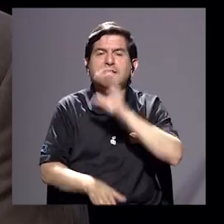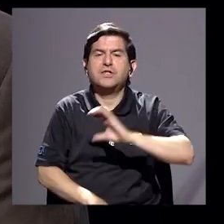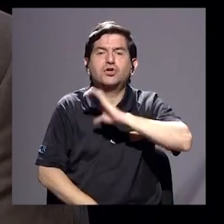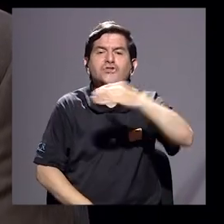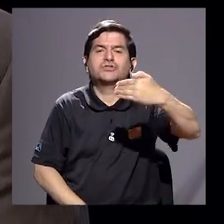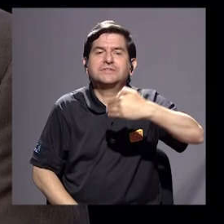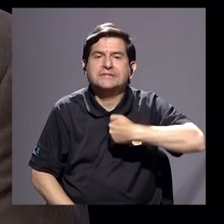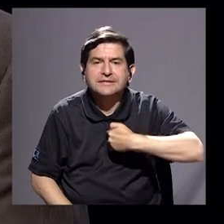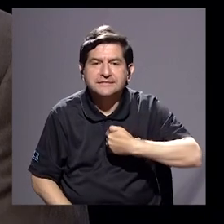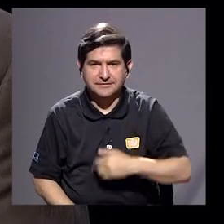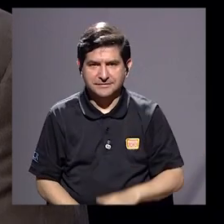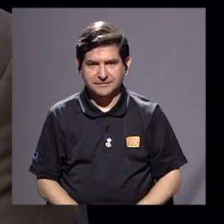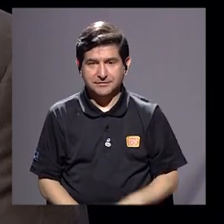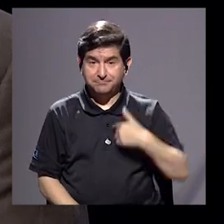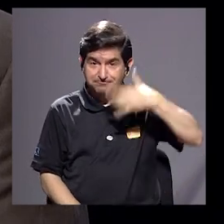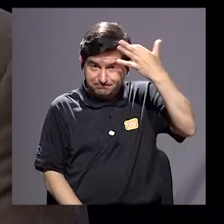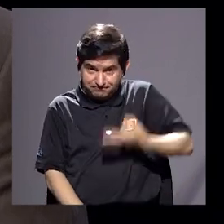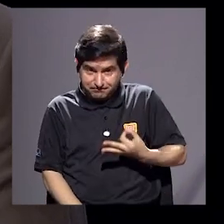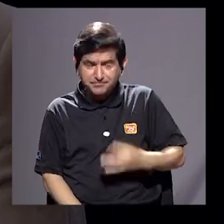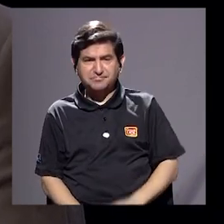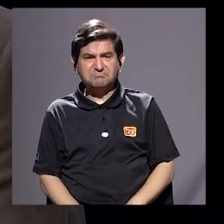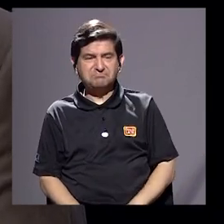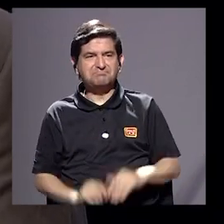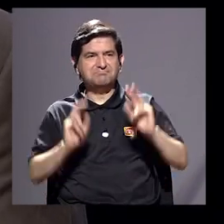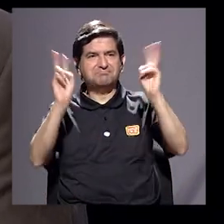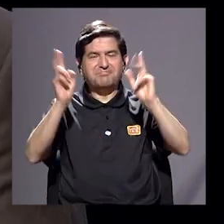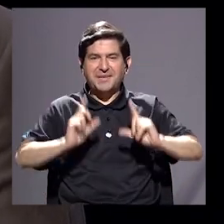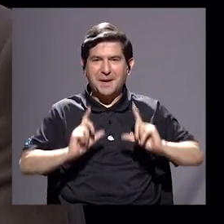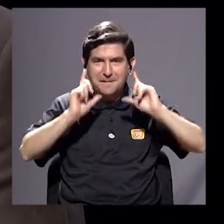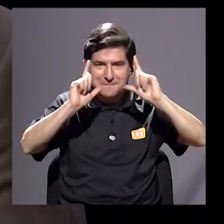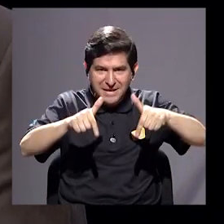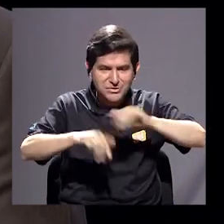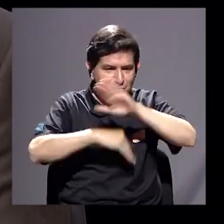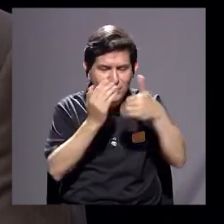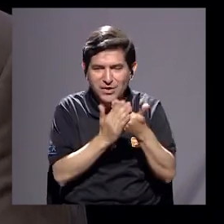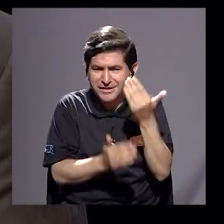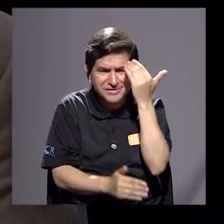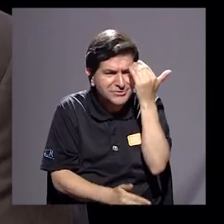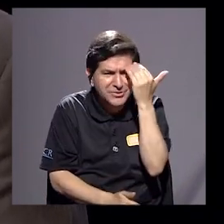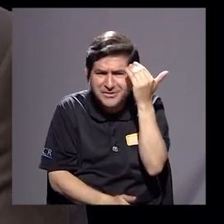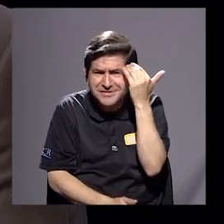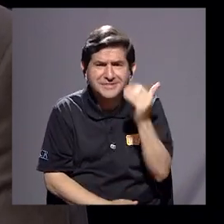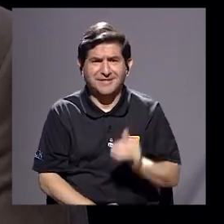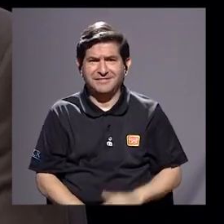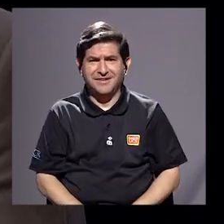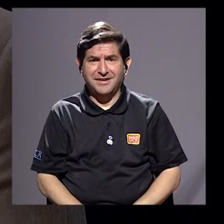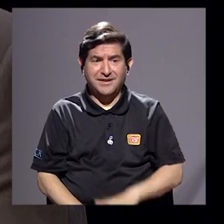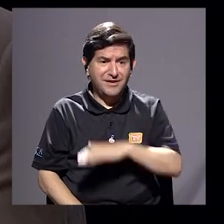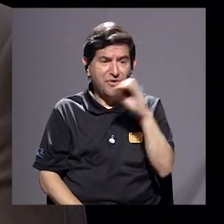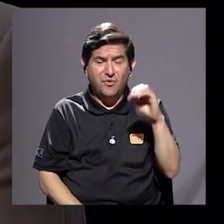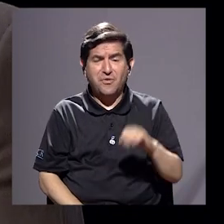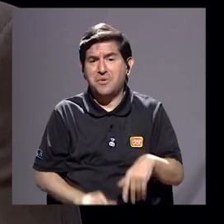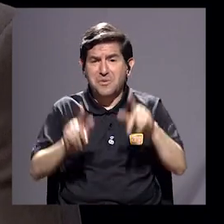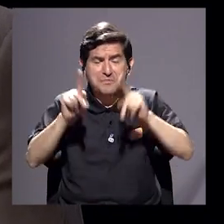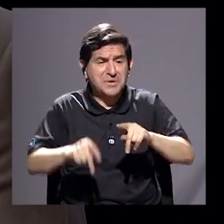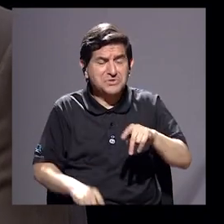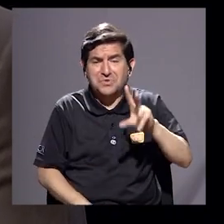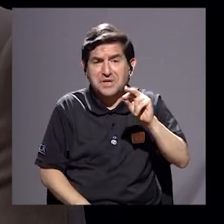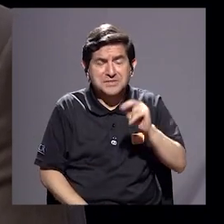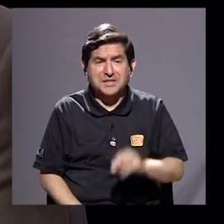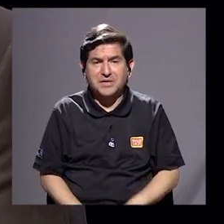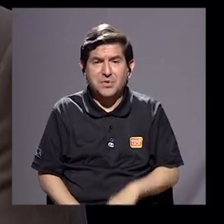calidad yo creo que la basura todos los podemos distinguir y los que no lamentablemente por educación